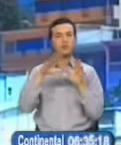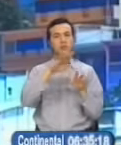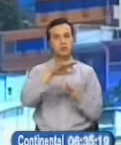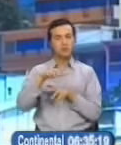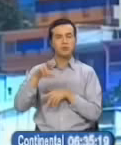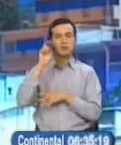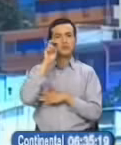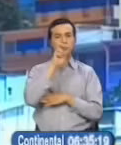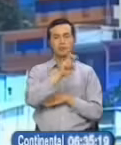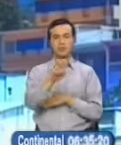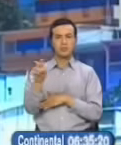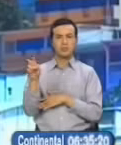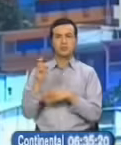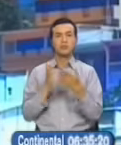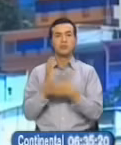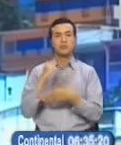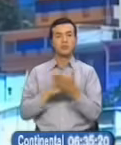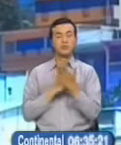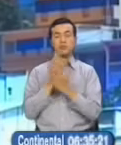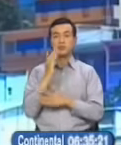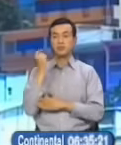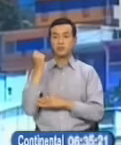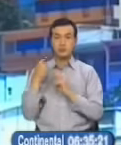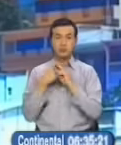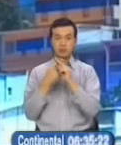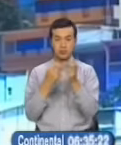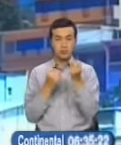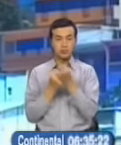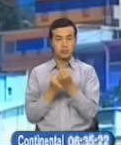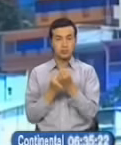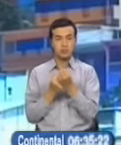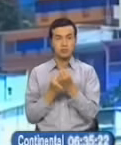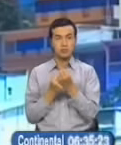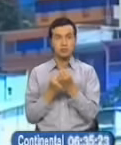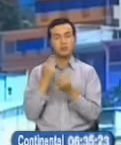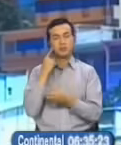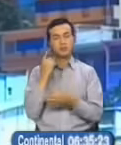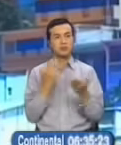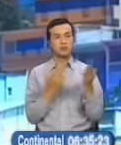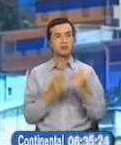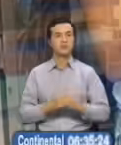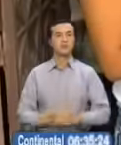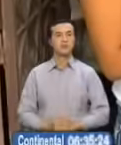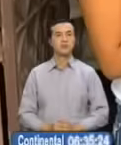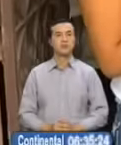el turismo y el acceso a créditos de desarrollo y de asistencia social. Veamos.